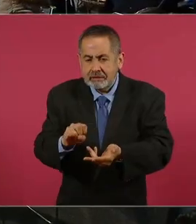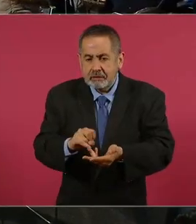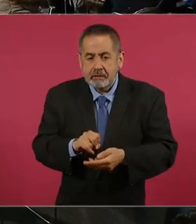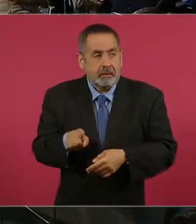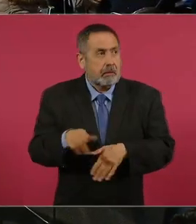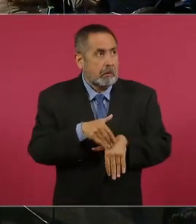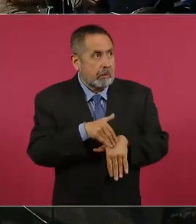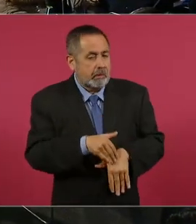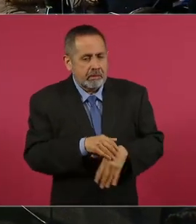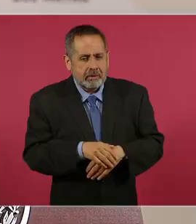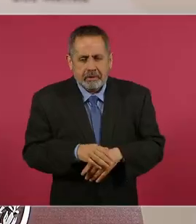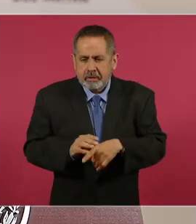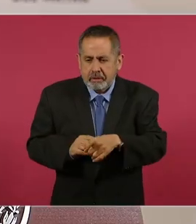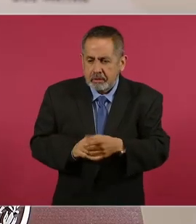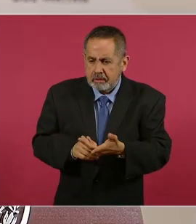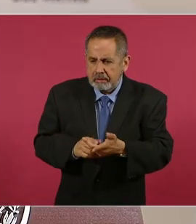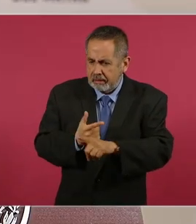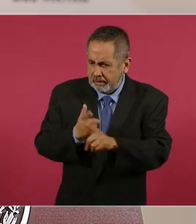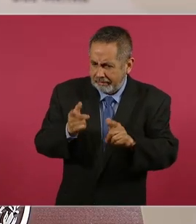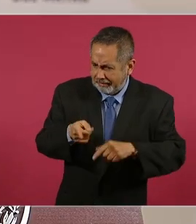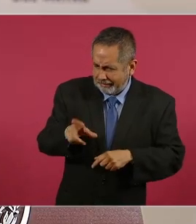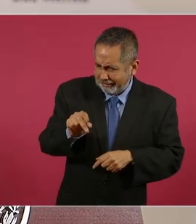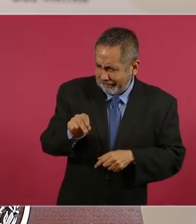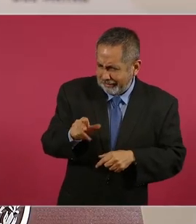¿Cómo te atreves?